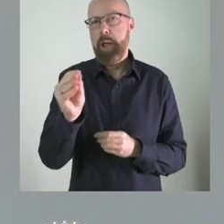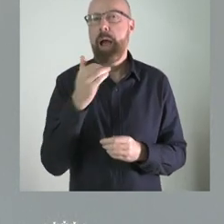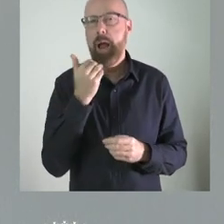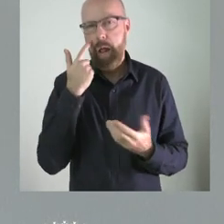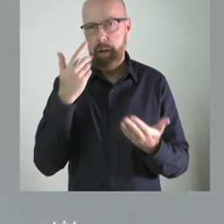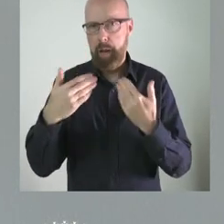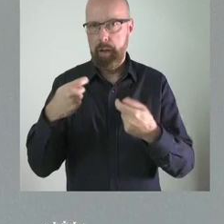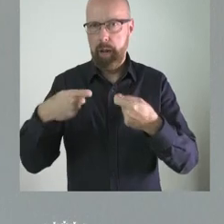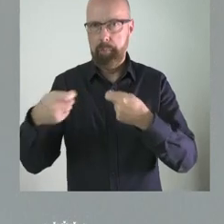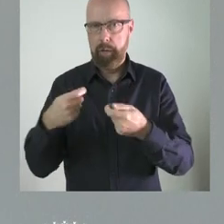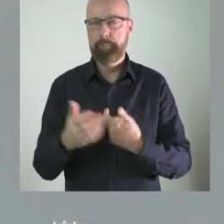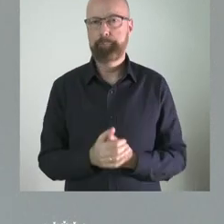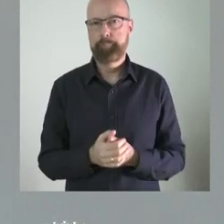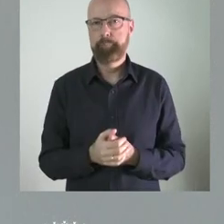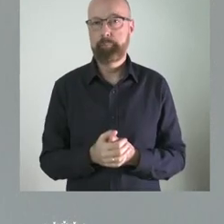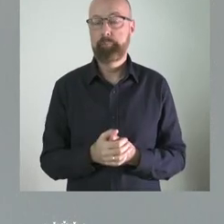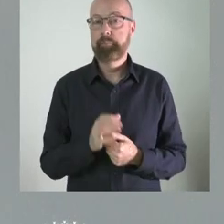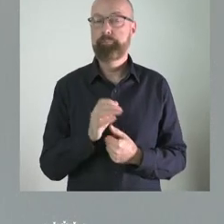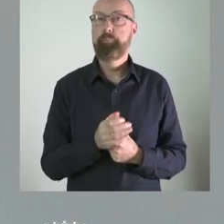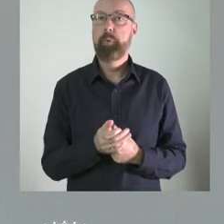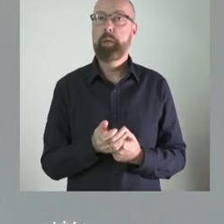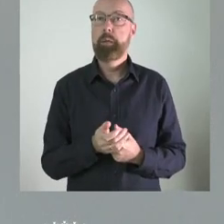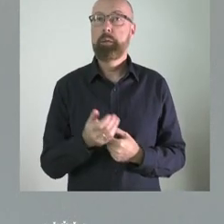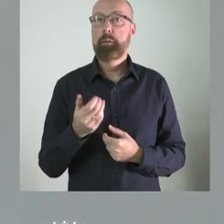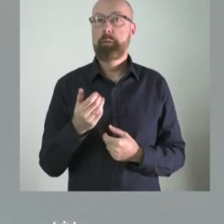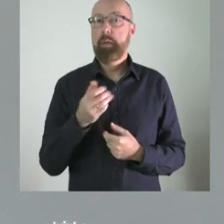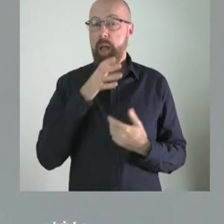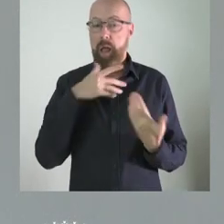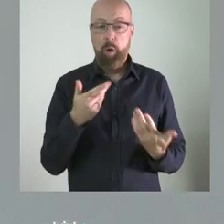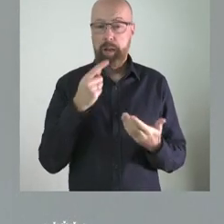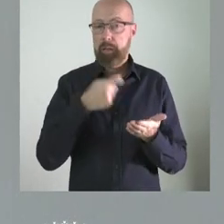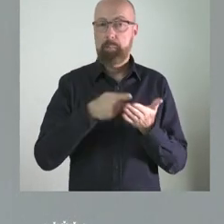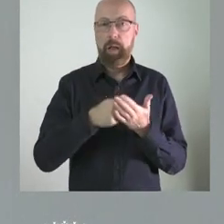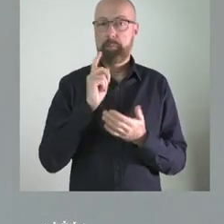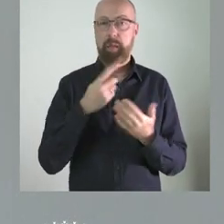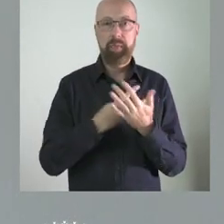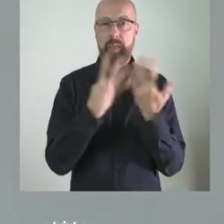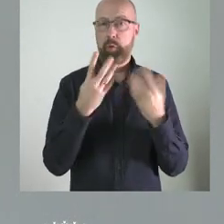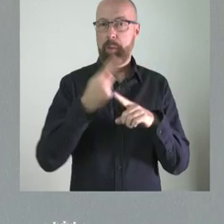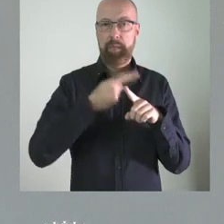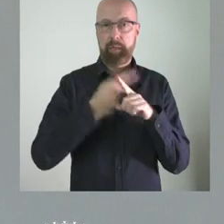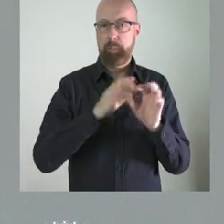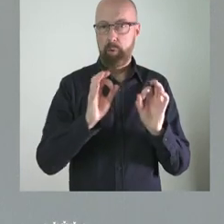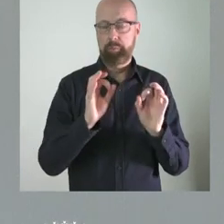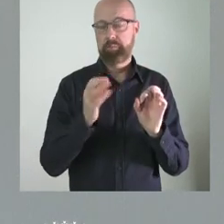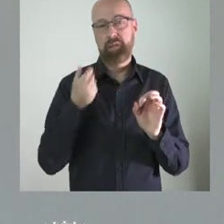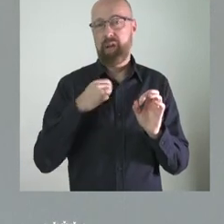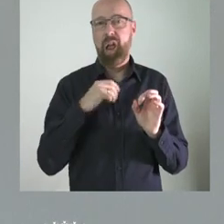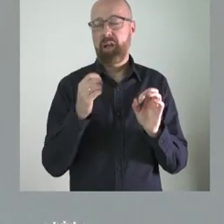Es de 19 eh céntimos el kilómetro y que se ha quedado ciertamente anticuada en función de la evolución